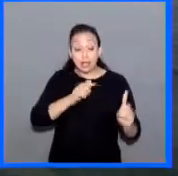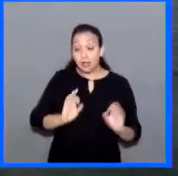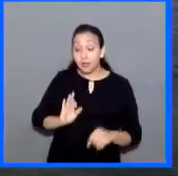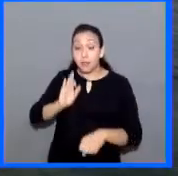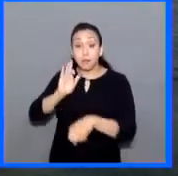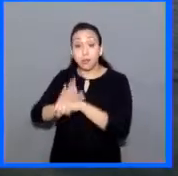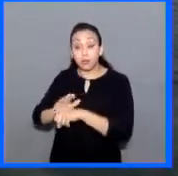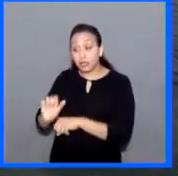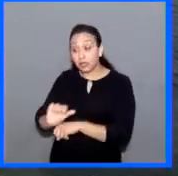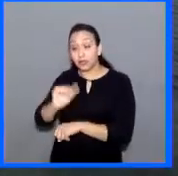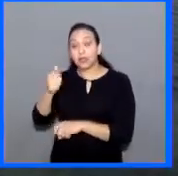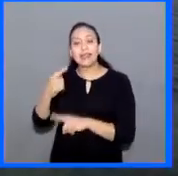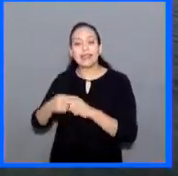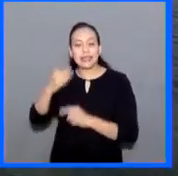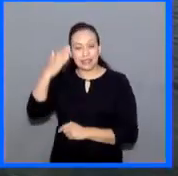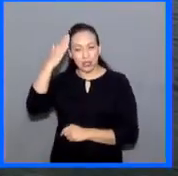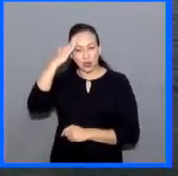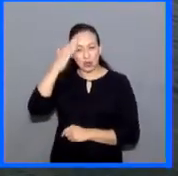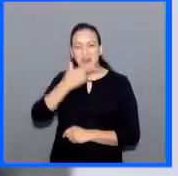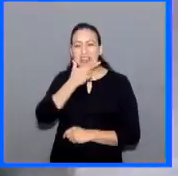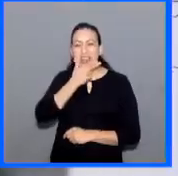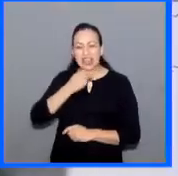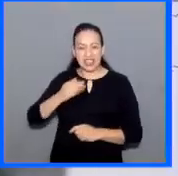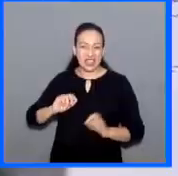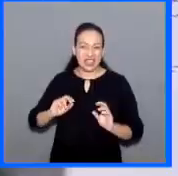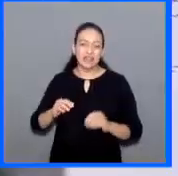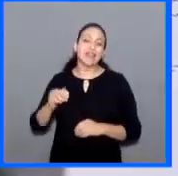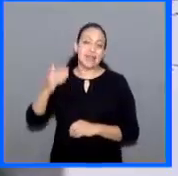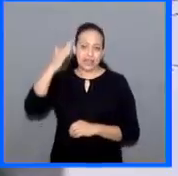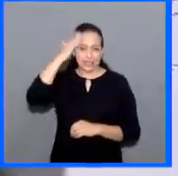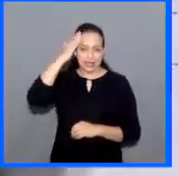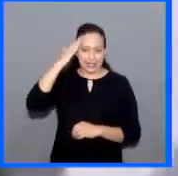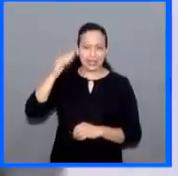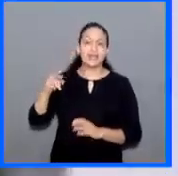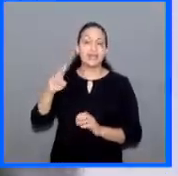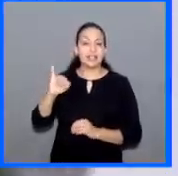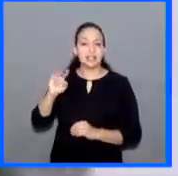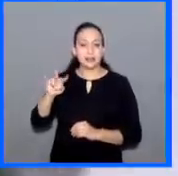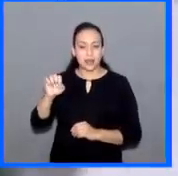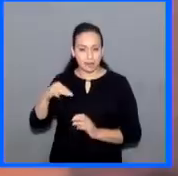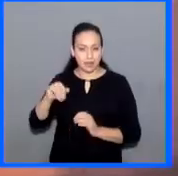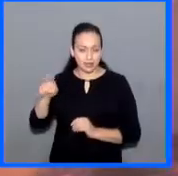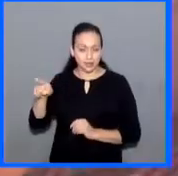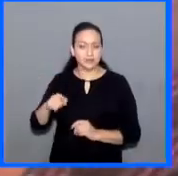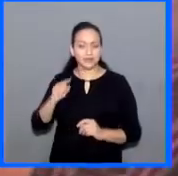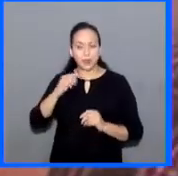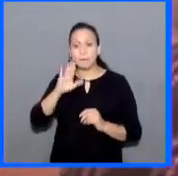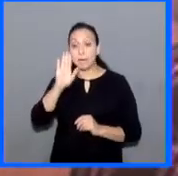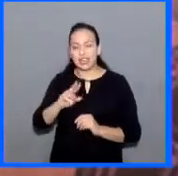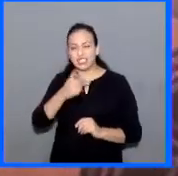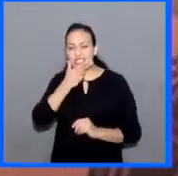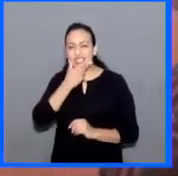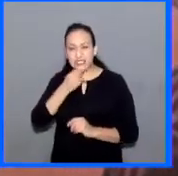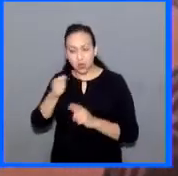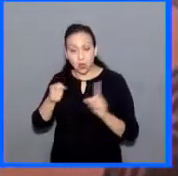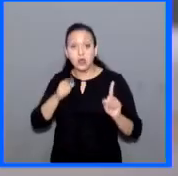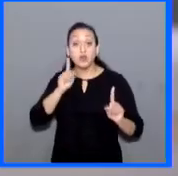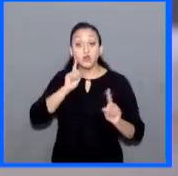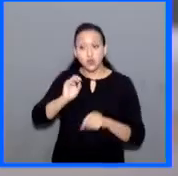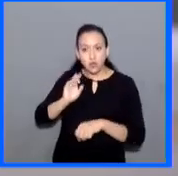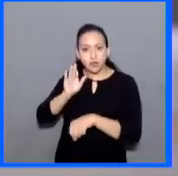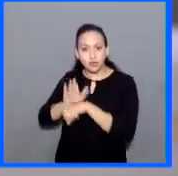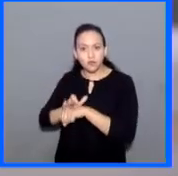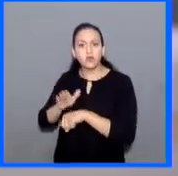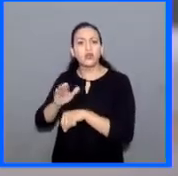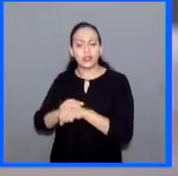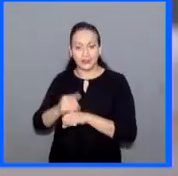presunto líder de la banda de la Riviera Maya. La investigación a cargo de la Comisión de Disciplina se inició por la queja que